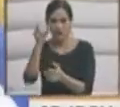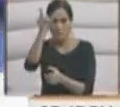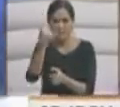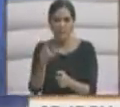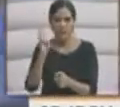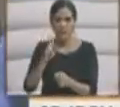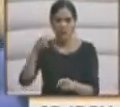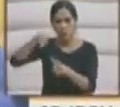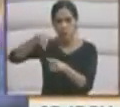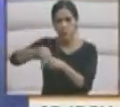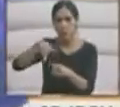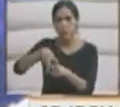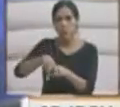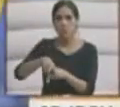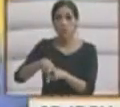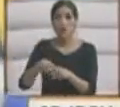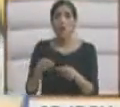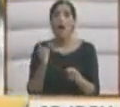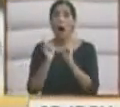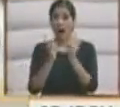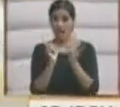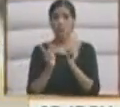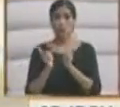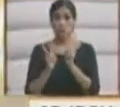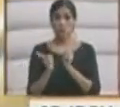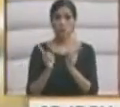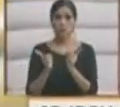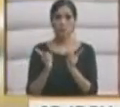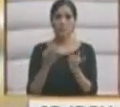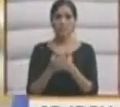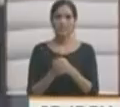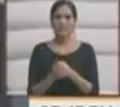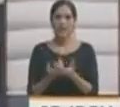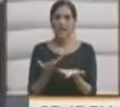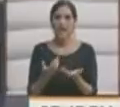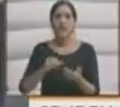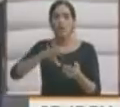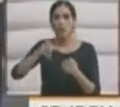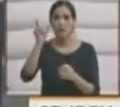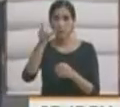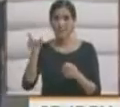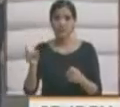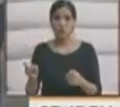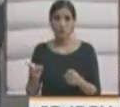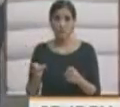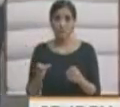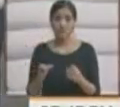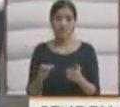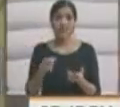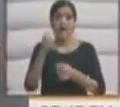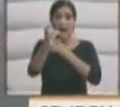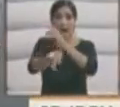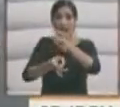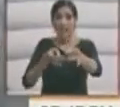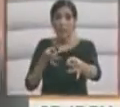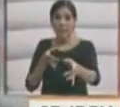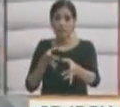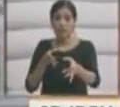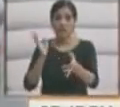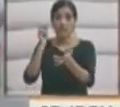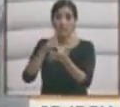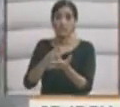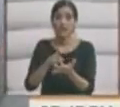venezolanos. Hay quienes fueron víctimas de la red de trata de personas. Al Amazonas fue a parar Auris.